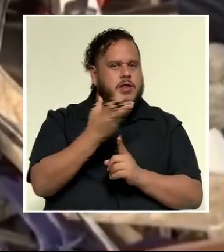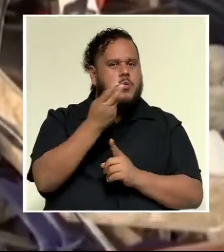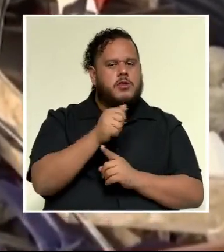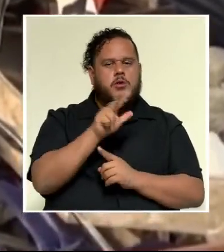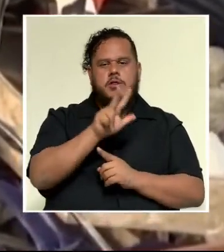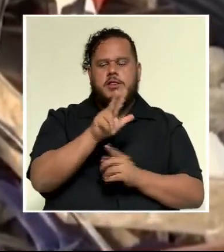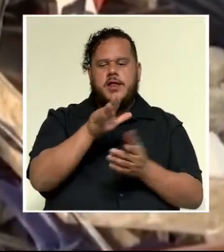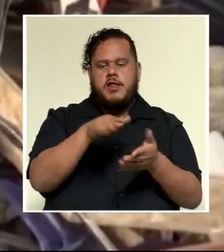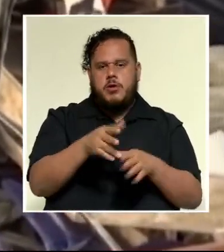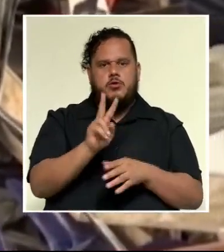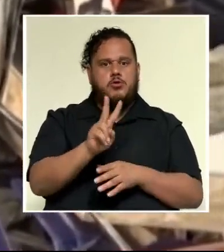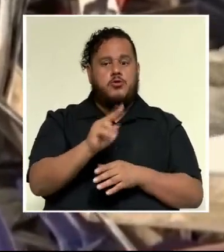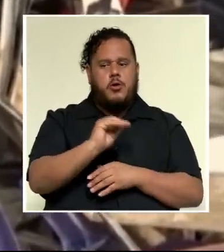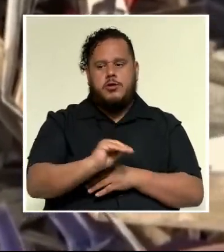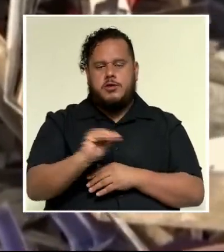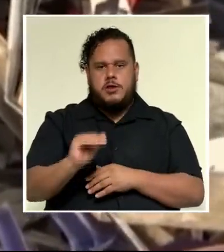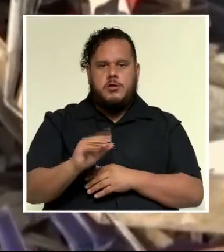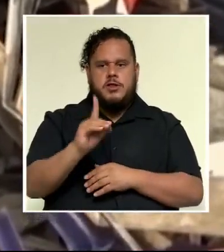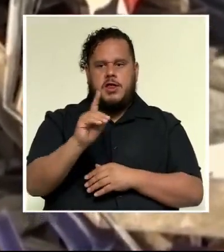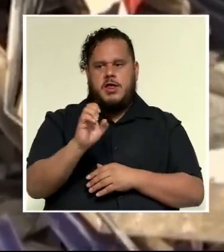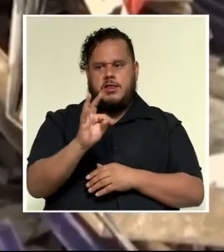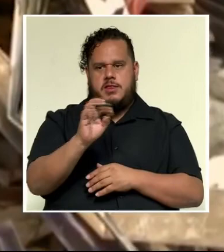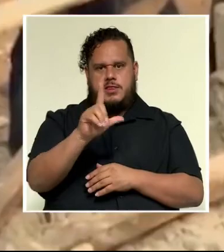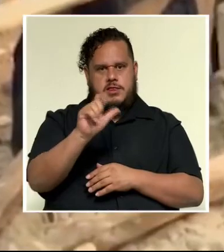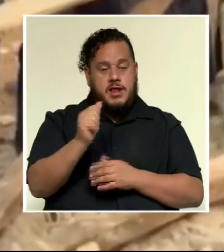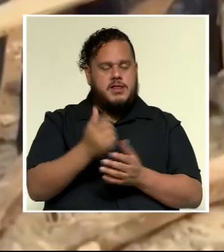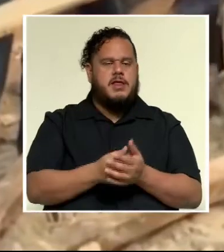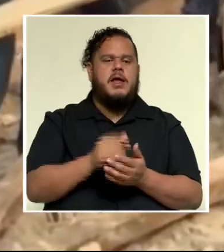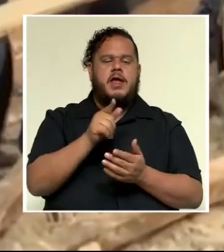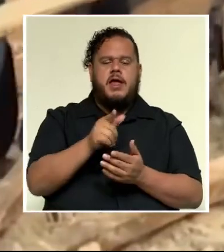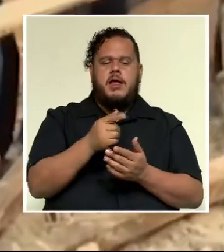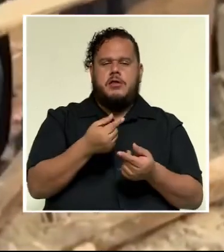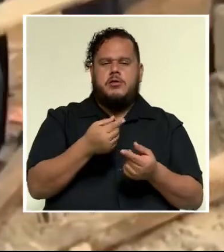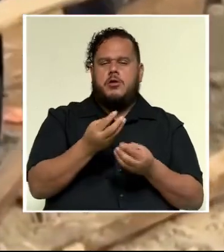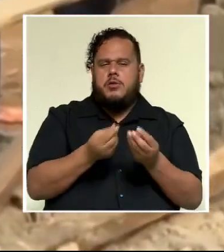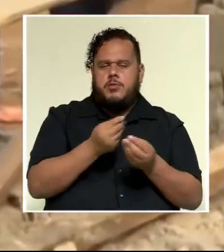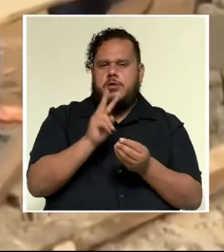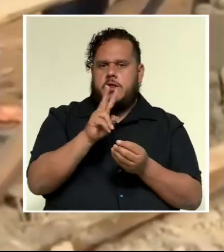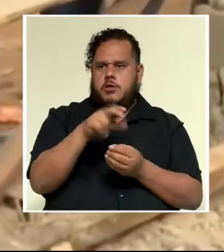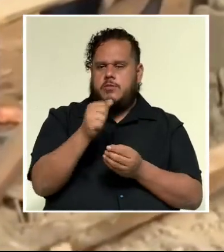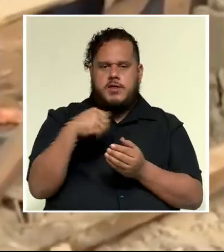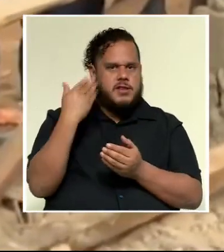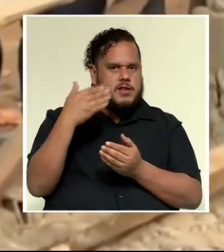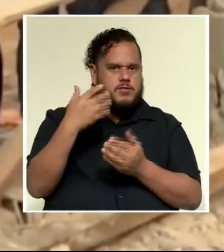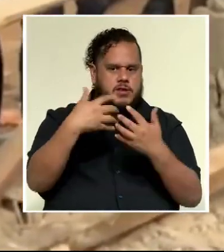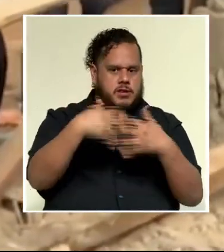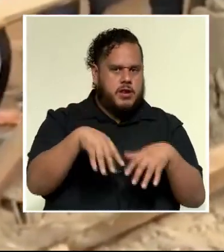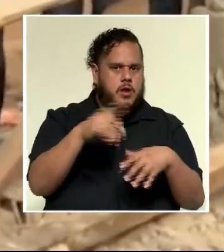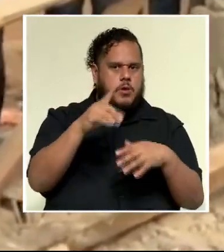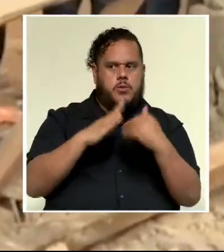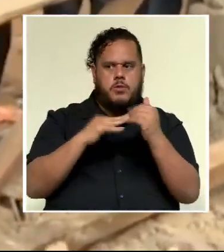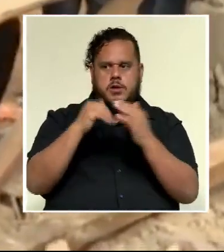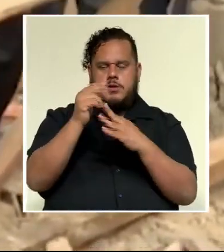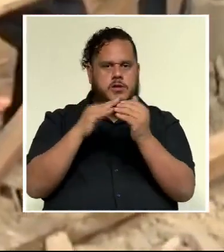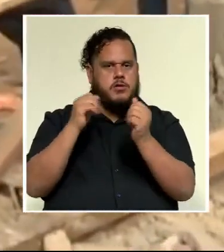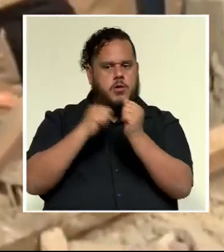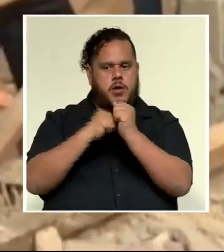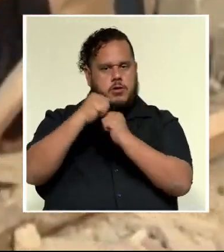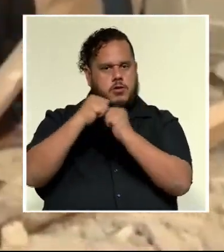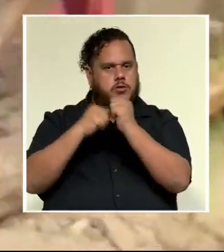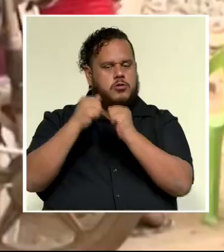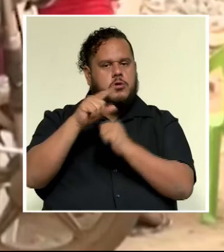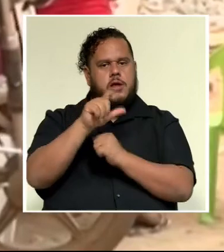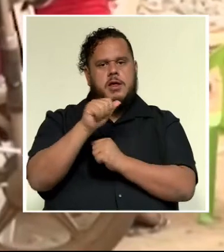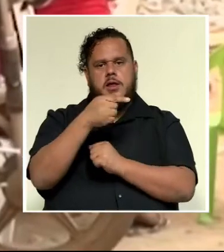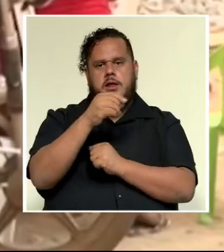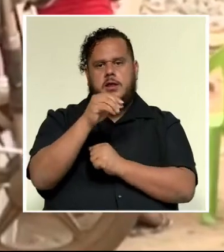de ellos niños, en el estado de Delta. El incidente se produce 2 meses después de que se derrumbara un edificio en construcción en Lagos,